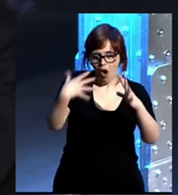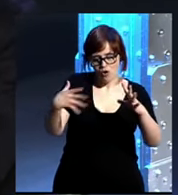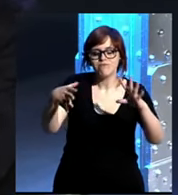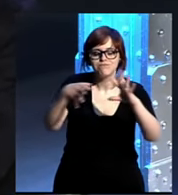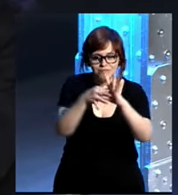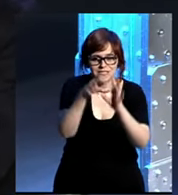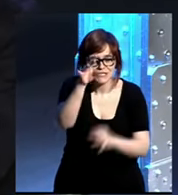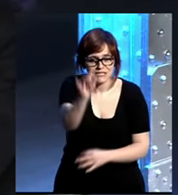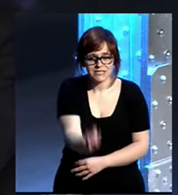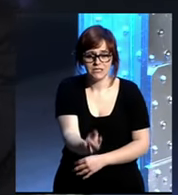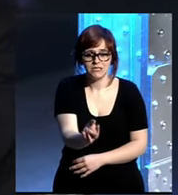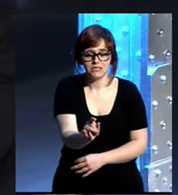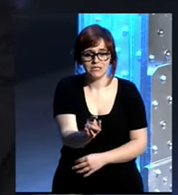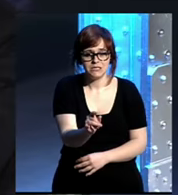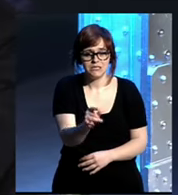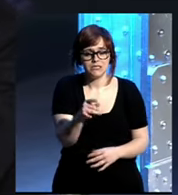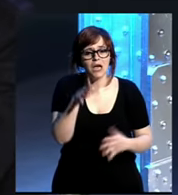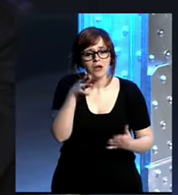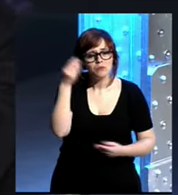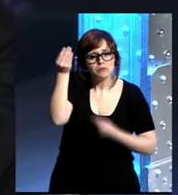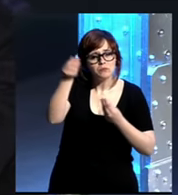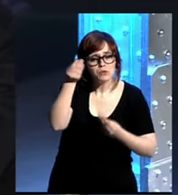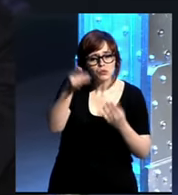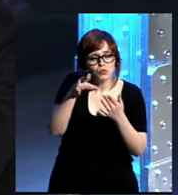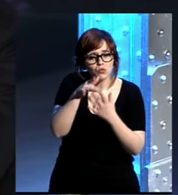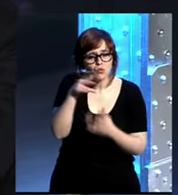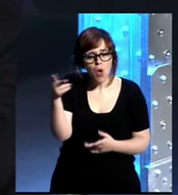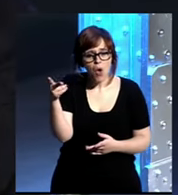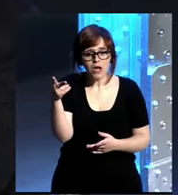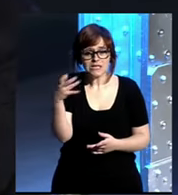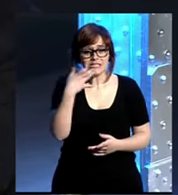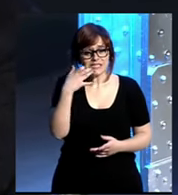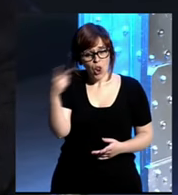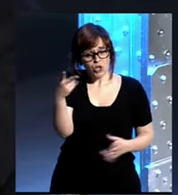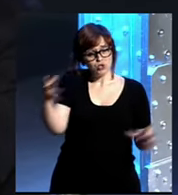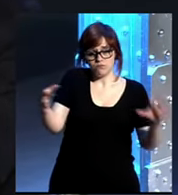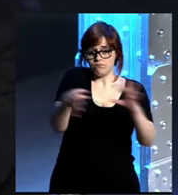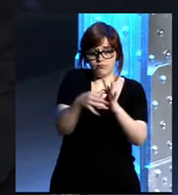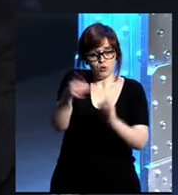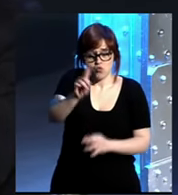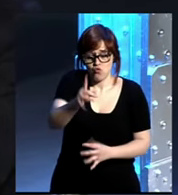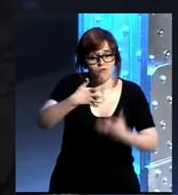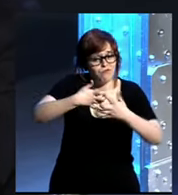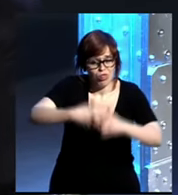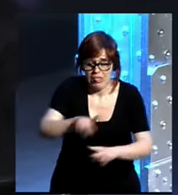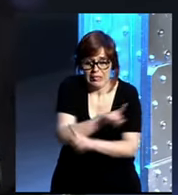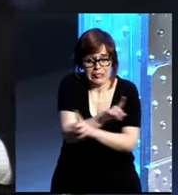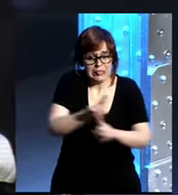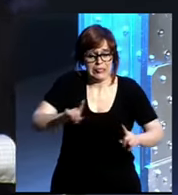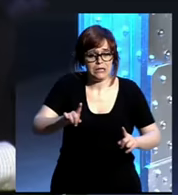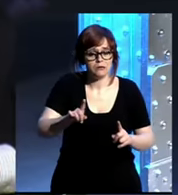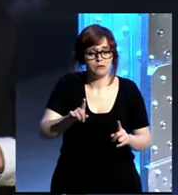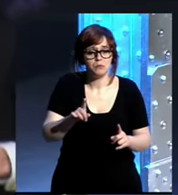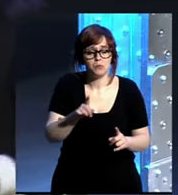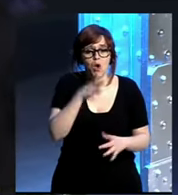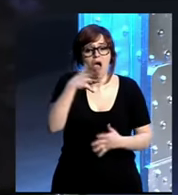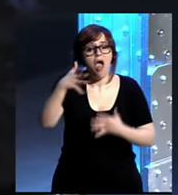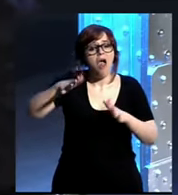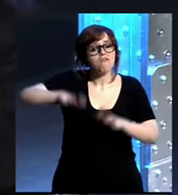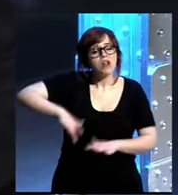es malo y no me hago la fiesta, sino me parece que es legítimo. No podría funcionar de otra manera. Porque si no, terminaríamos con